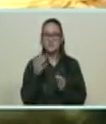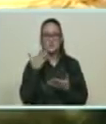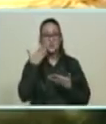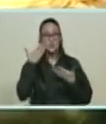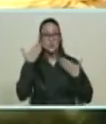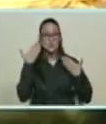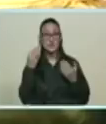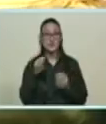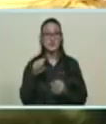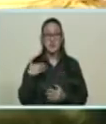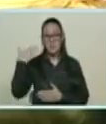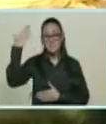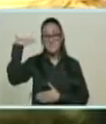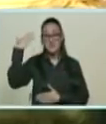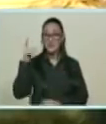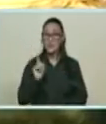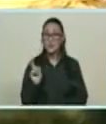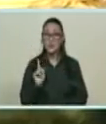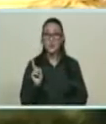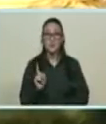Y no me pinto el pelo.